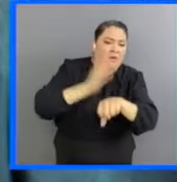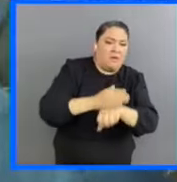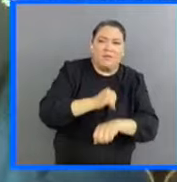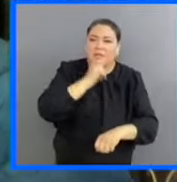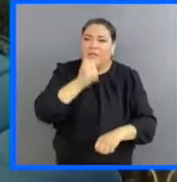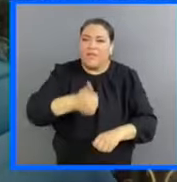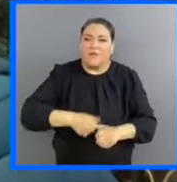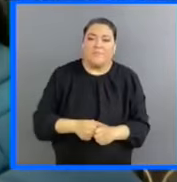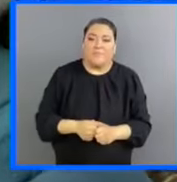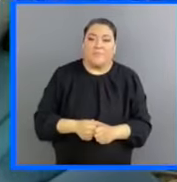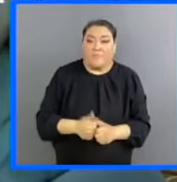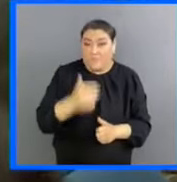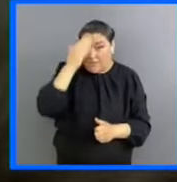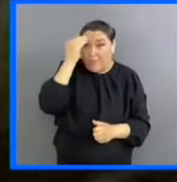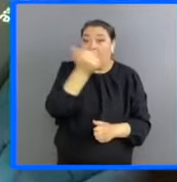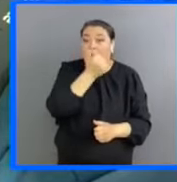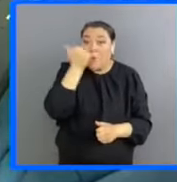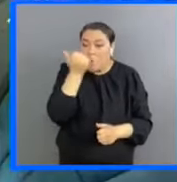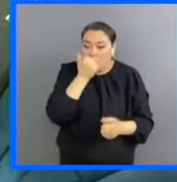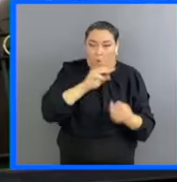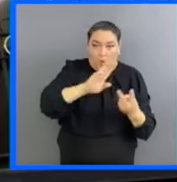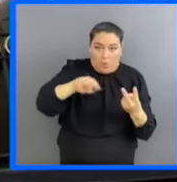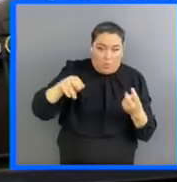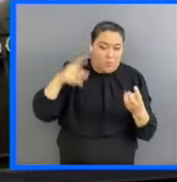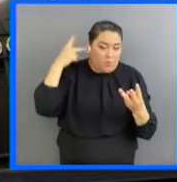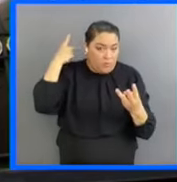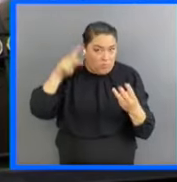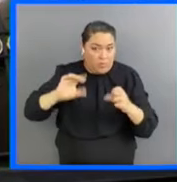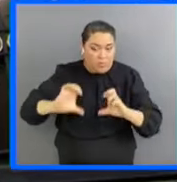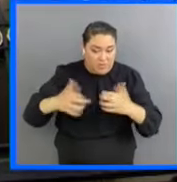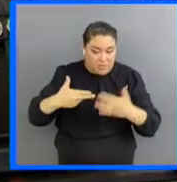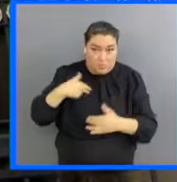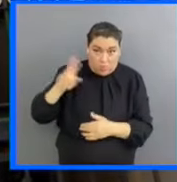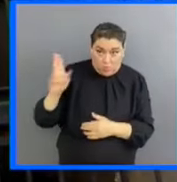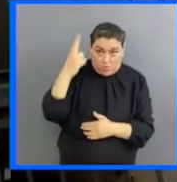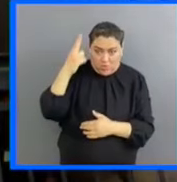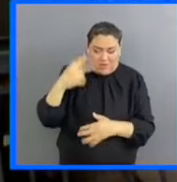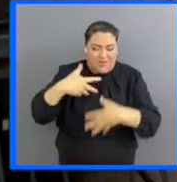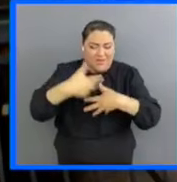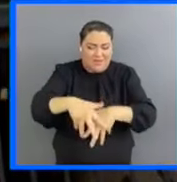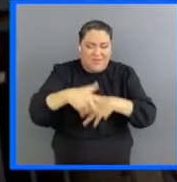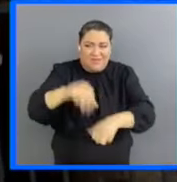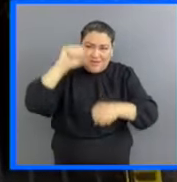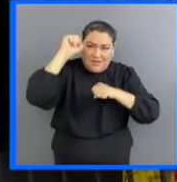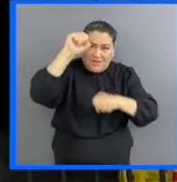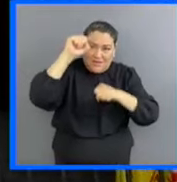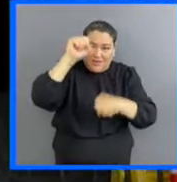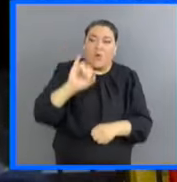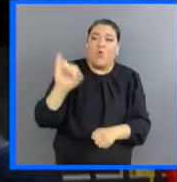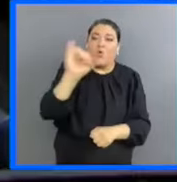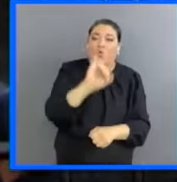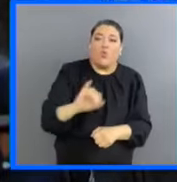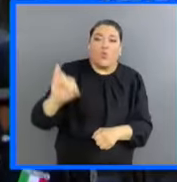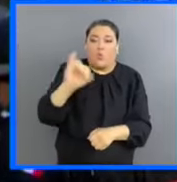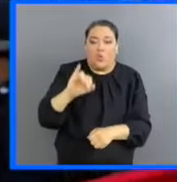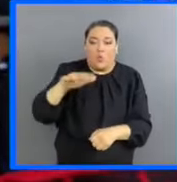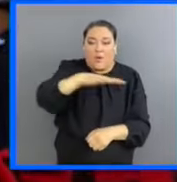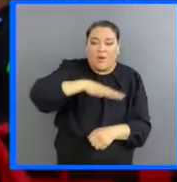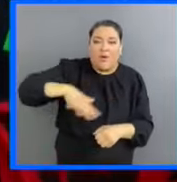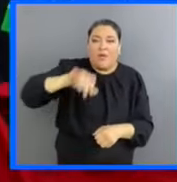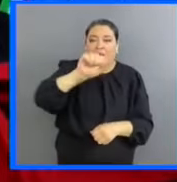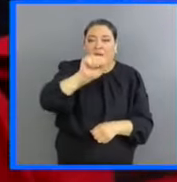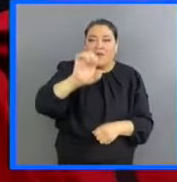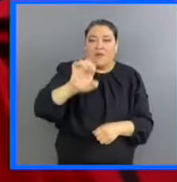Estudiantes de Michoacán, Puebla, Chiapas y UNAM se manifestaron este jueves en las instalaciones de la Secretaría de Gobernación